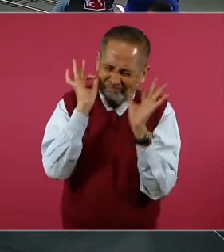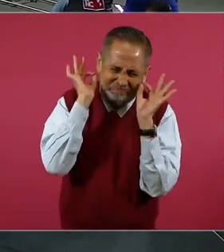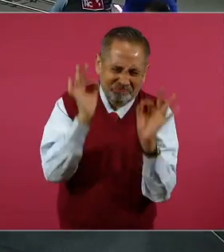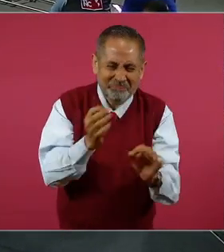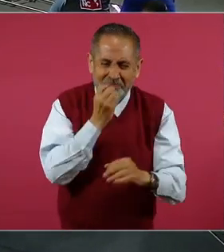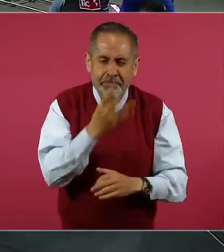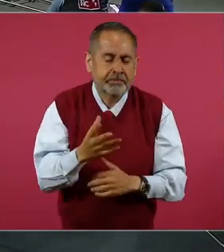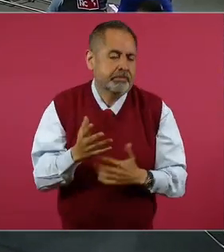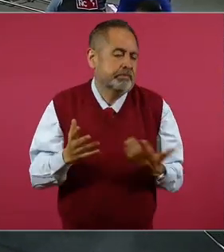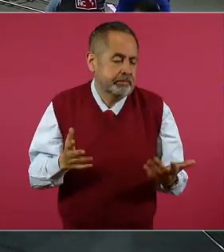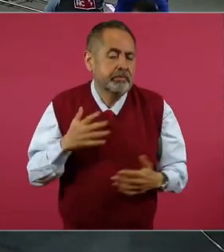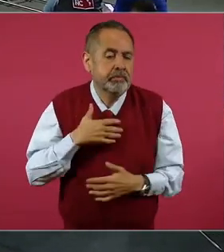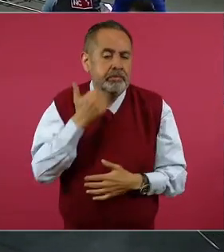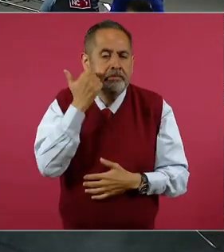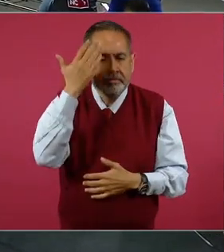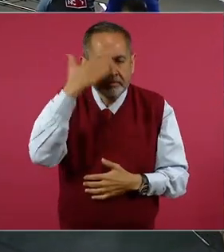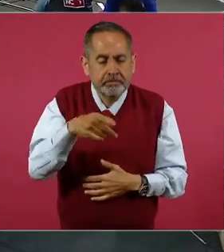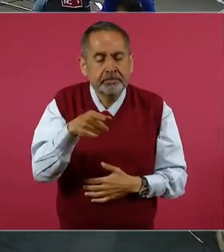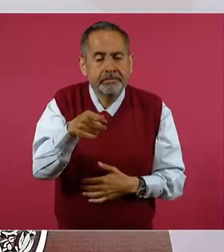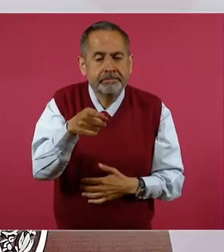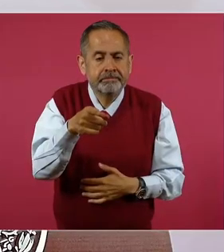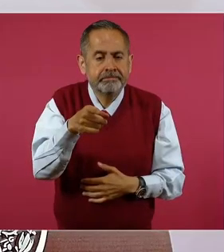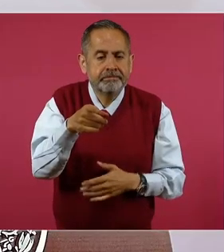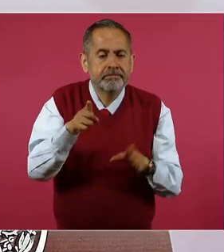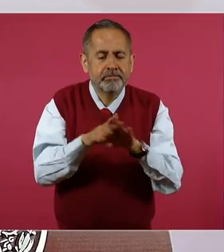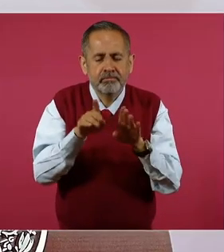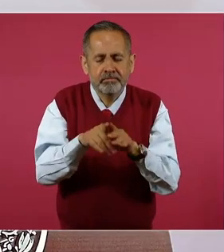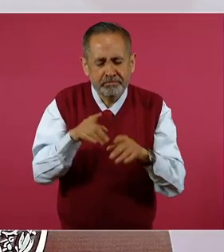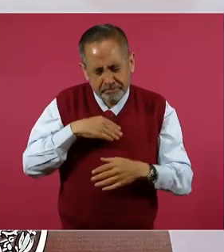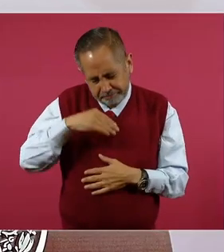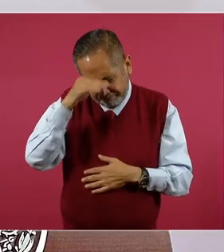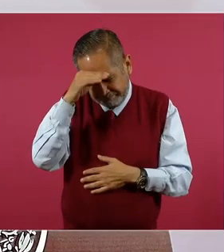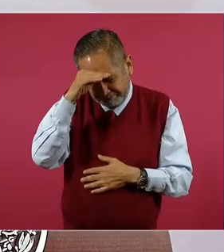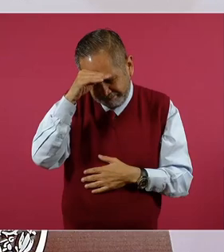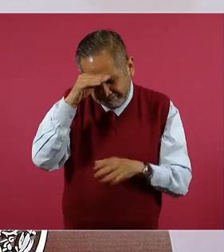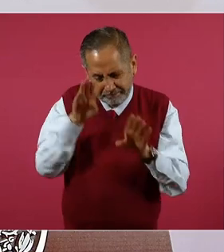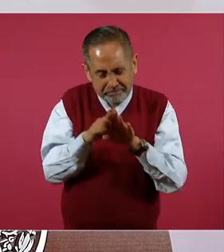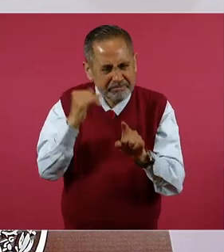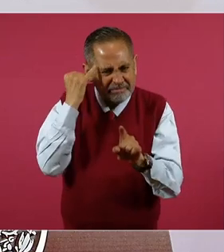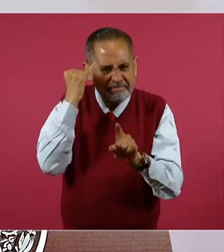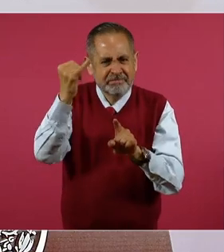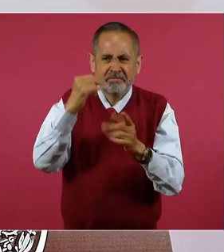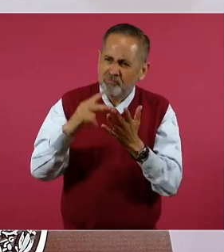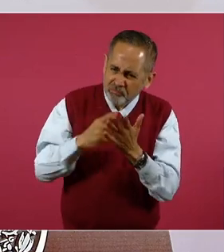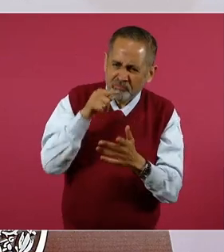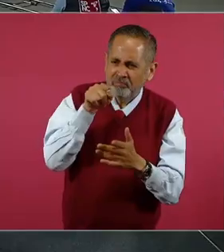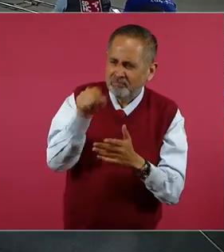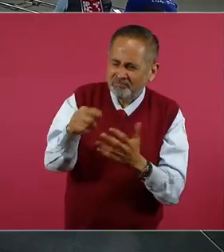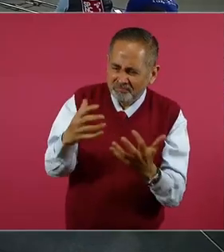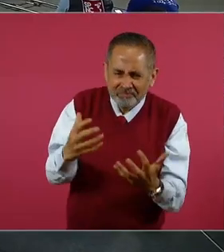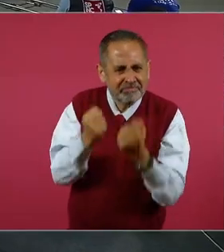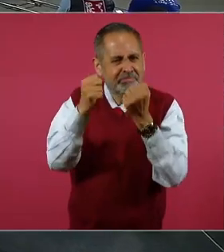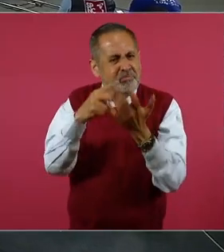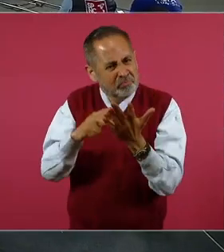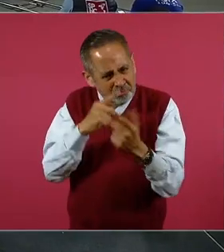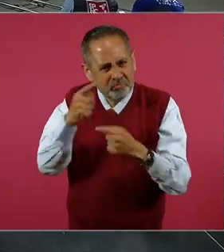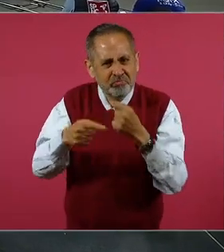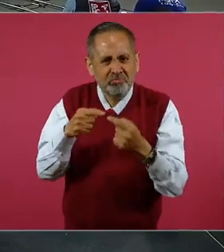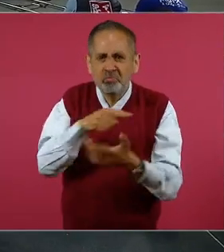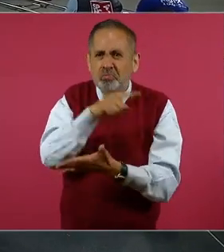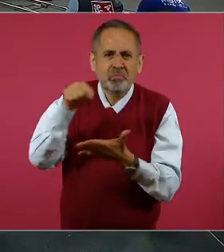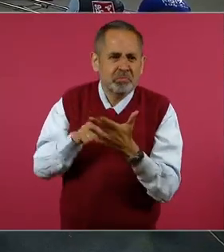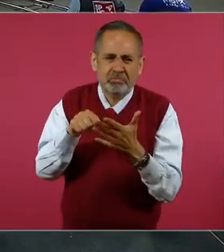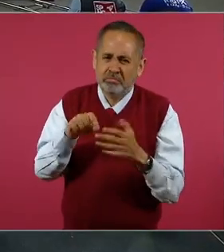y yo quisiera saber… ¿Cómo reflexionó sobre la idea de rescatar este